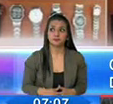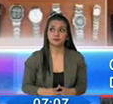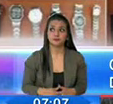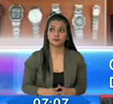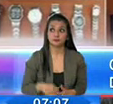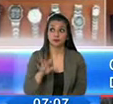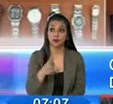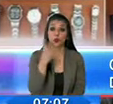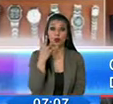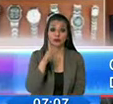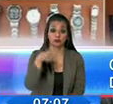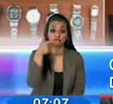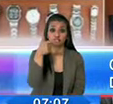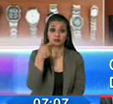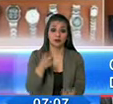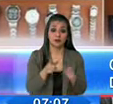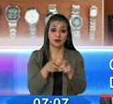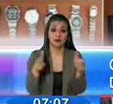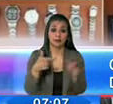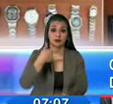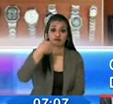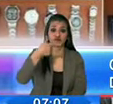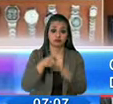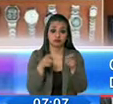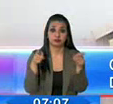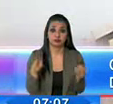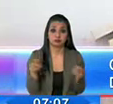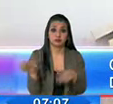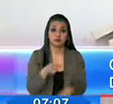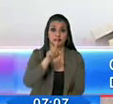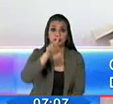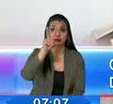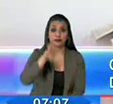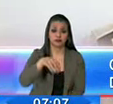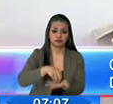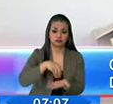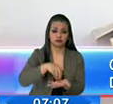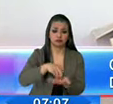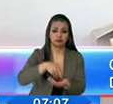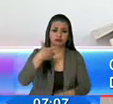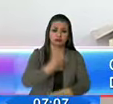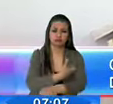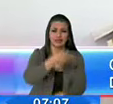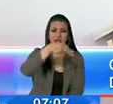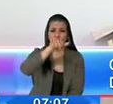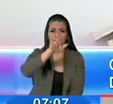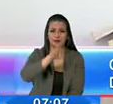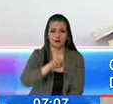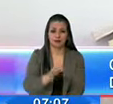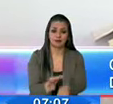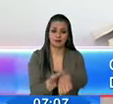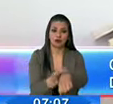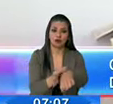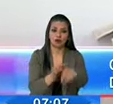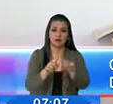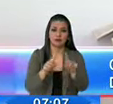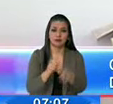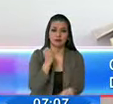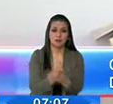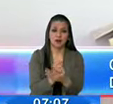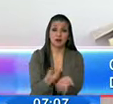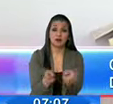tres revólveres y un arma larga, al igual que 120 sobres de heroína, 18 relojes de diferentes marcas y